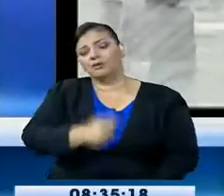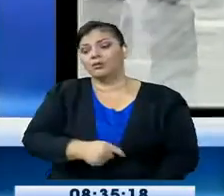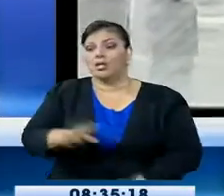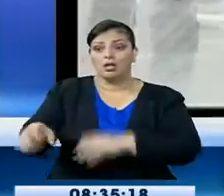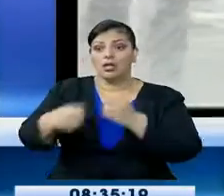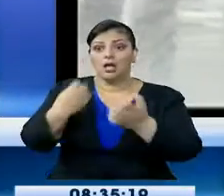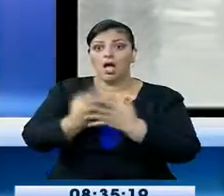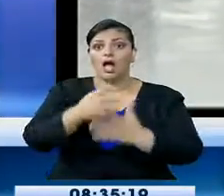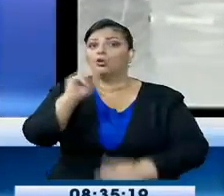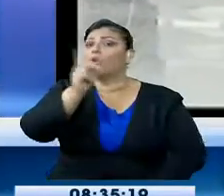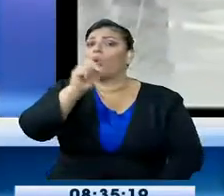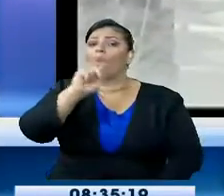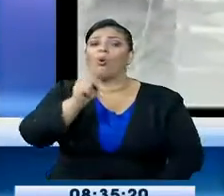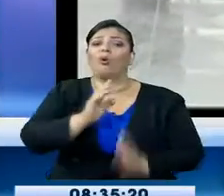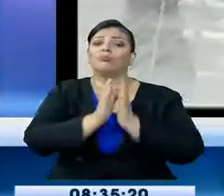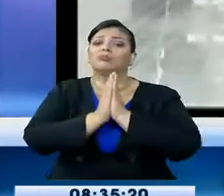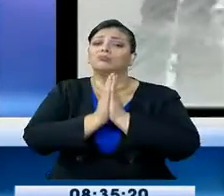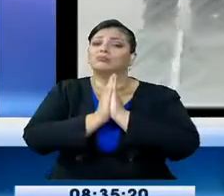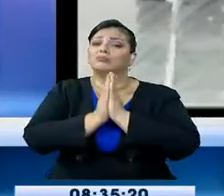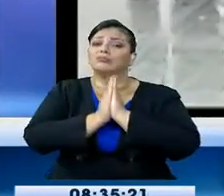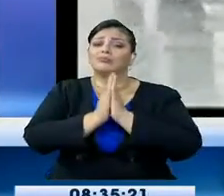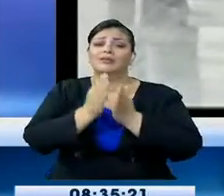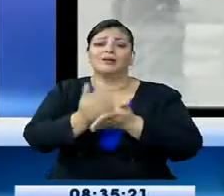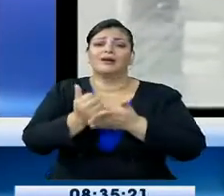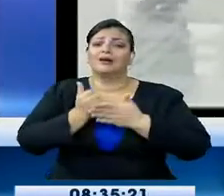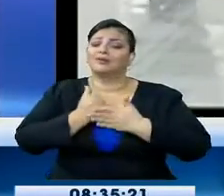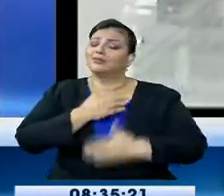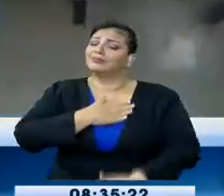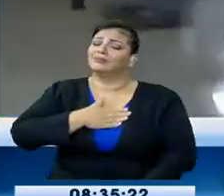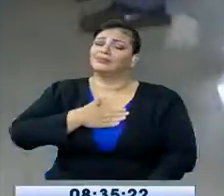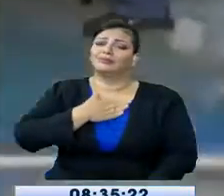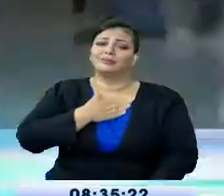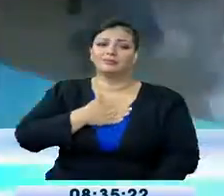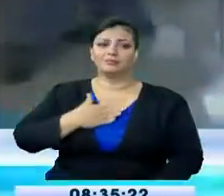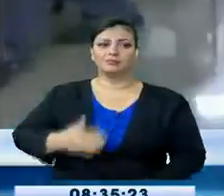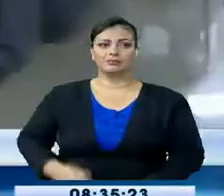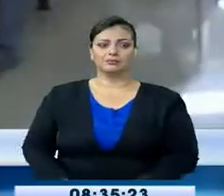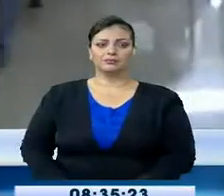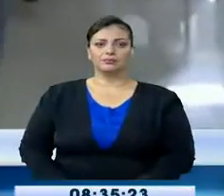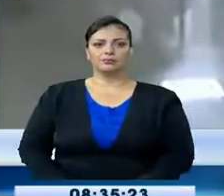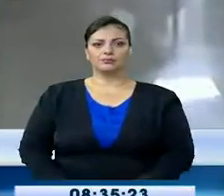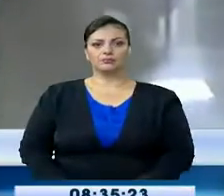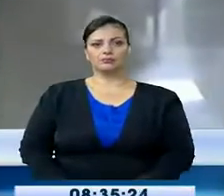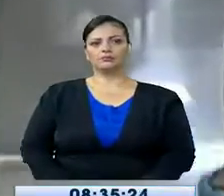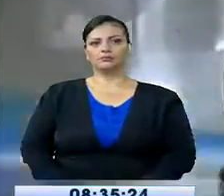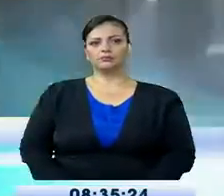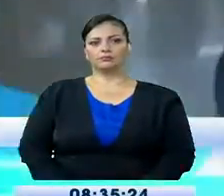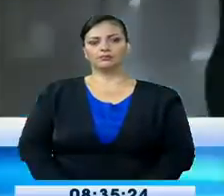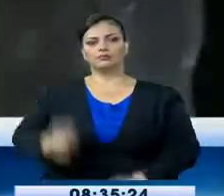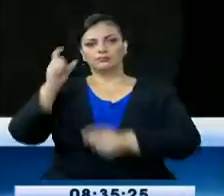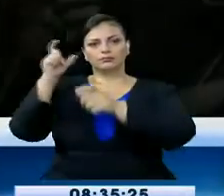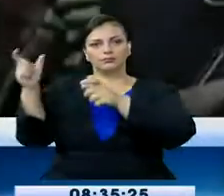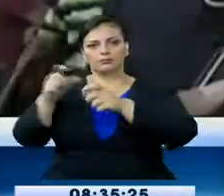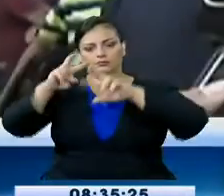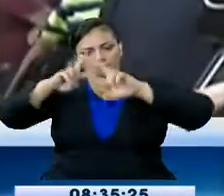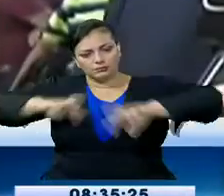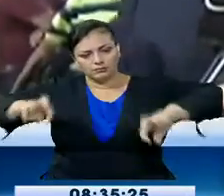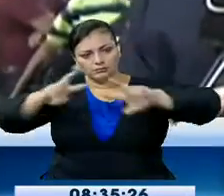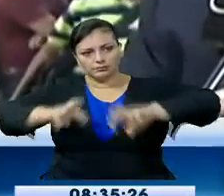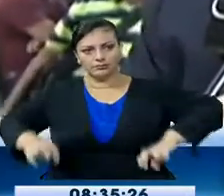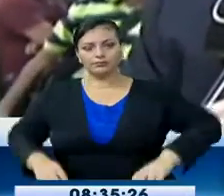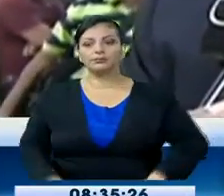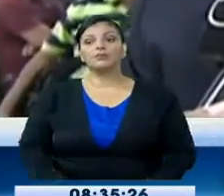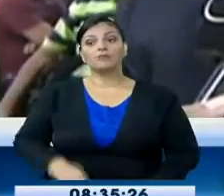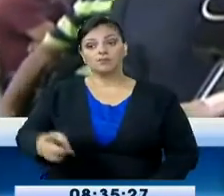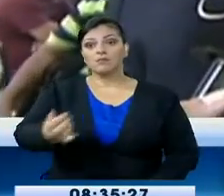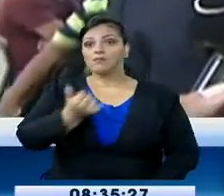para internarlo, que mi hijo pueda salir de ese mundo oscuro donde está. El caso está siendo investigado por la fiscalía. Podría ser un